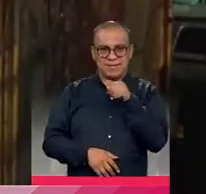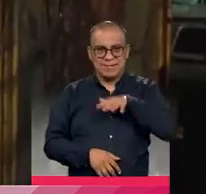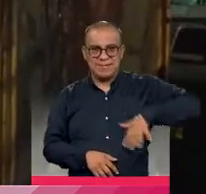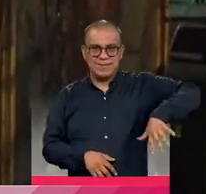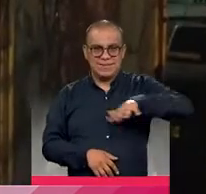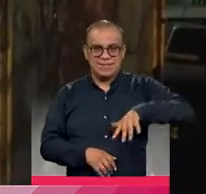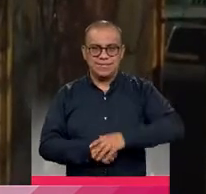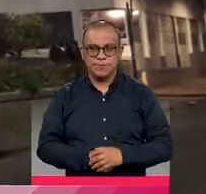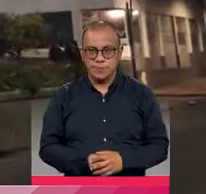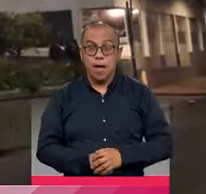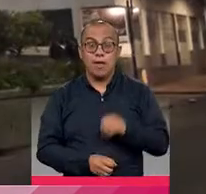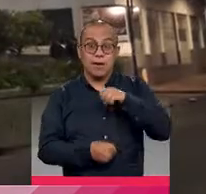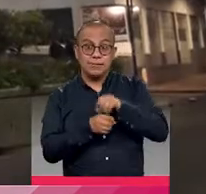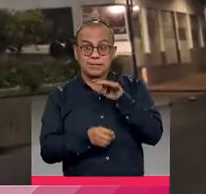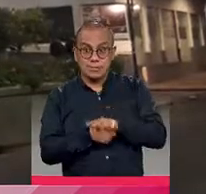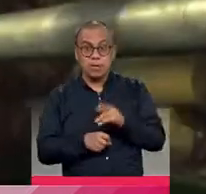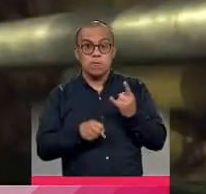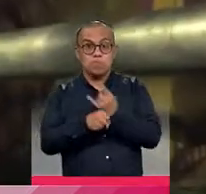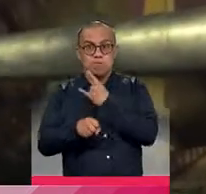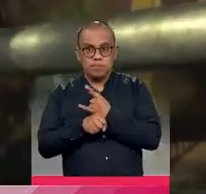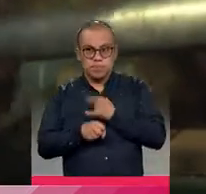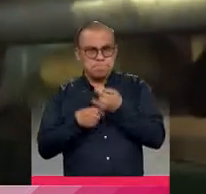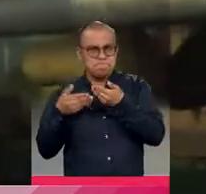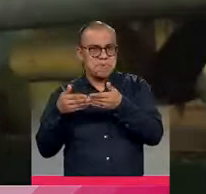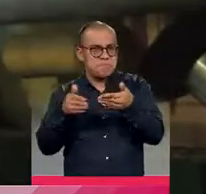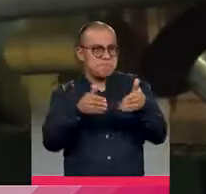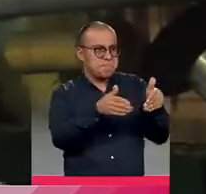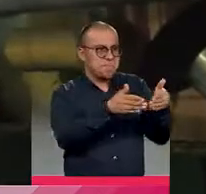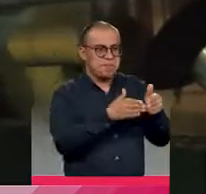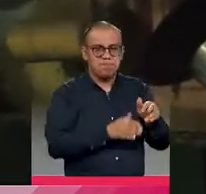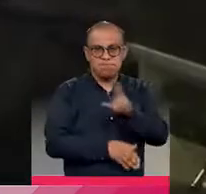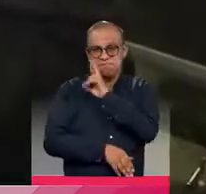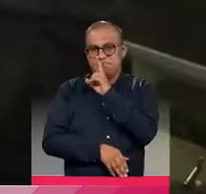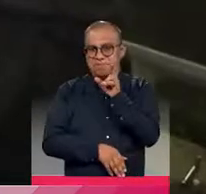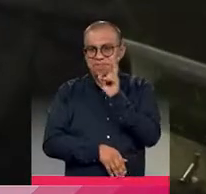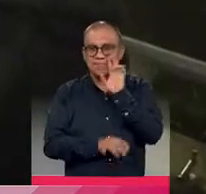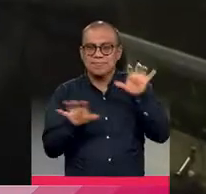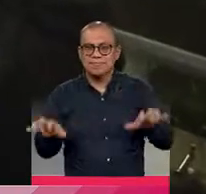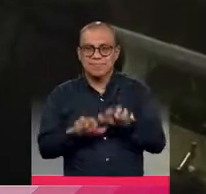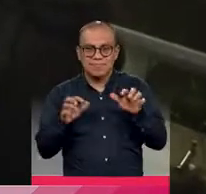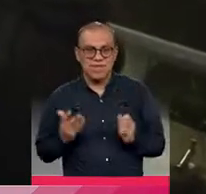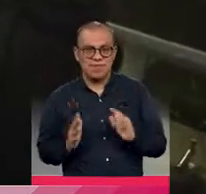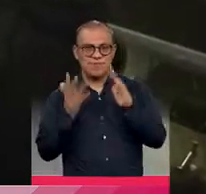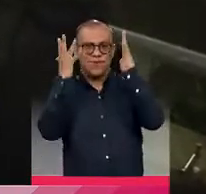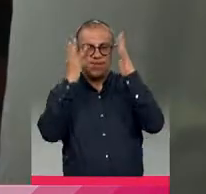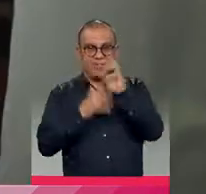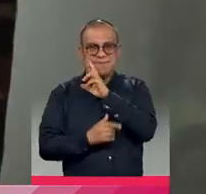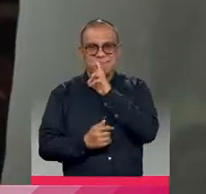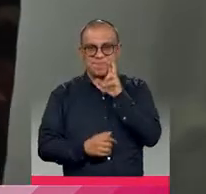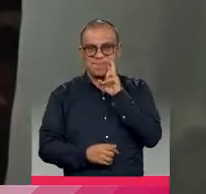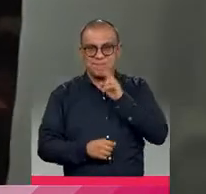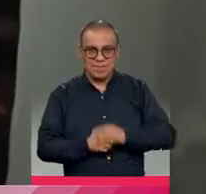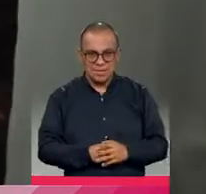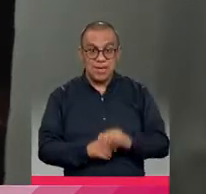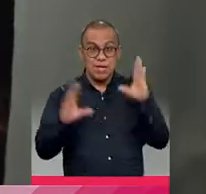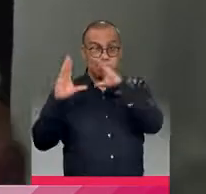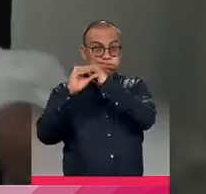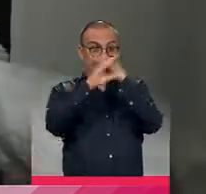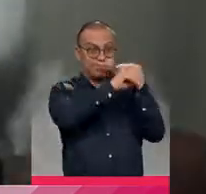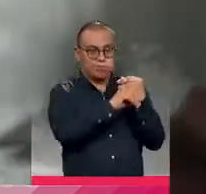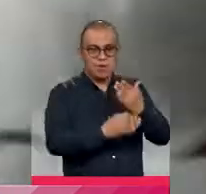La Plaza Distrital de Mercado La Perseverancia abrió las puertas de sus restaurantes para realizar el festival gastronómico La Perse Nocturna,